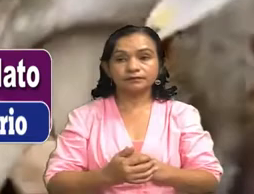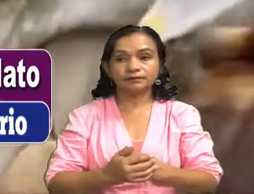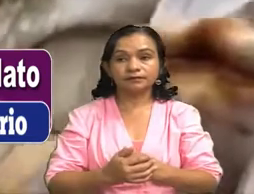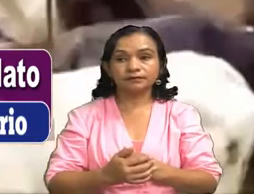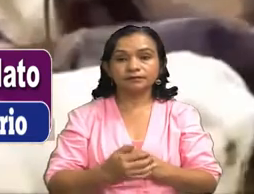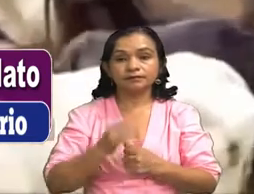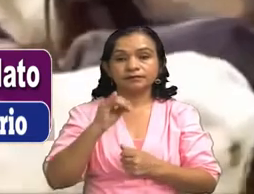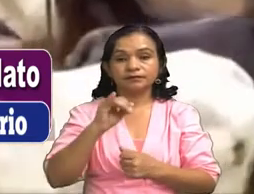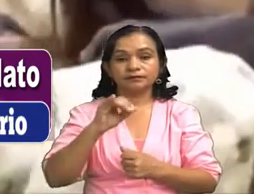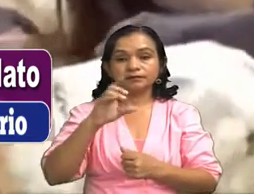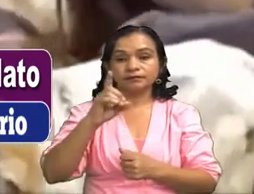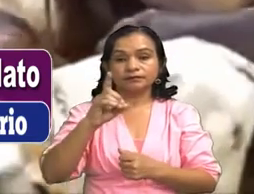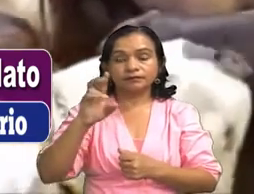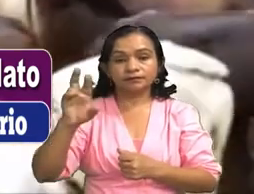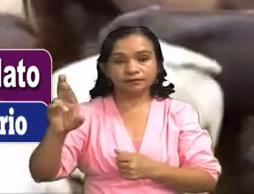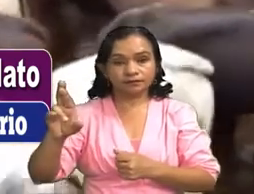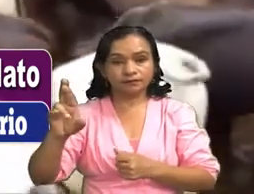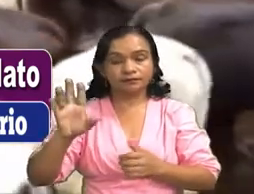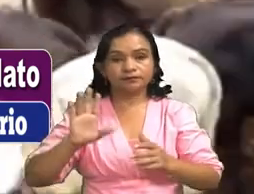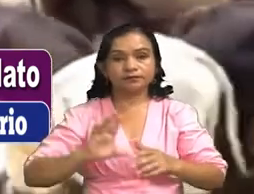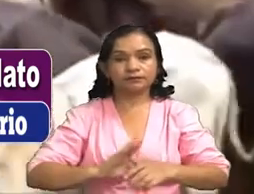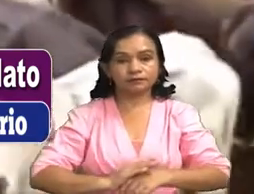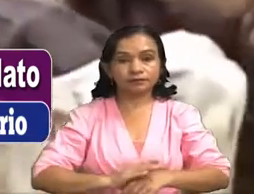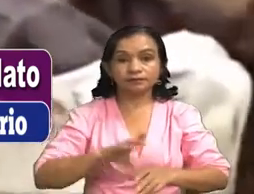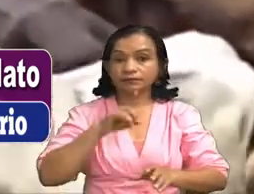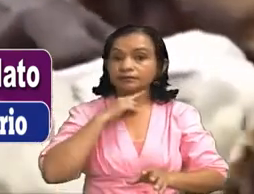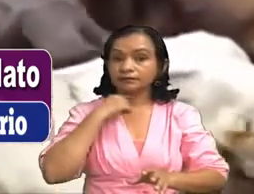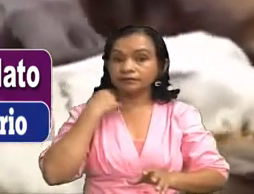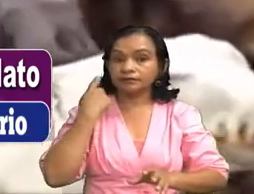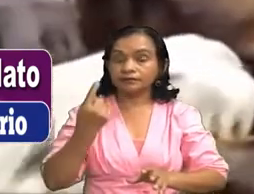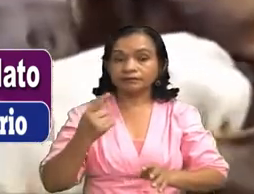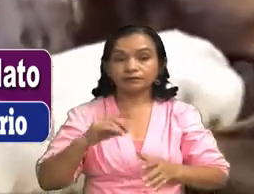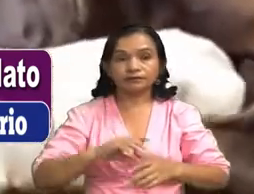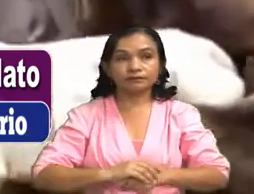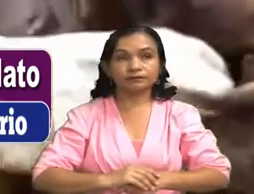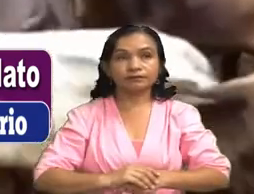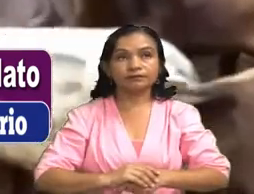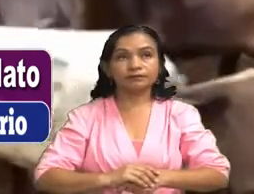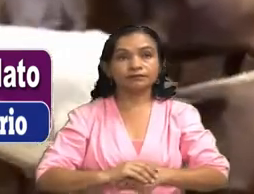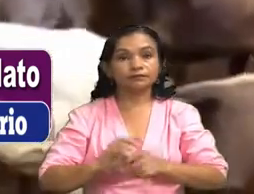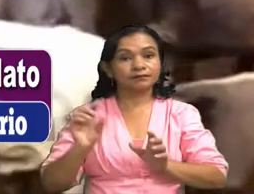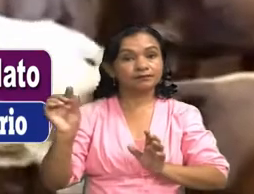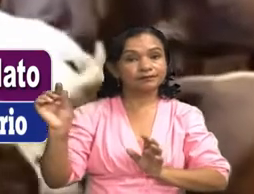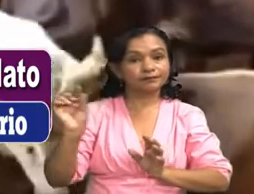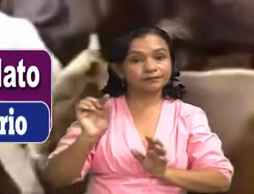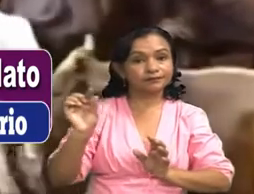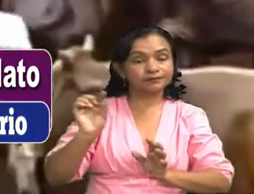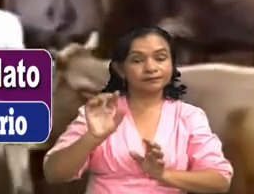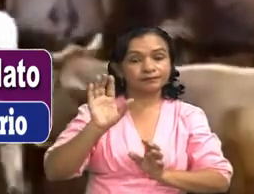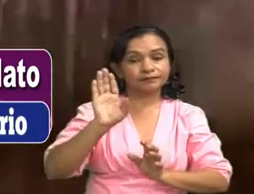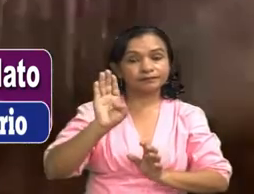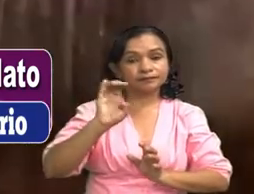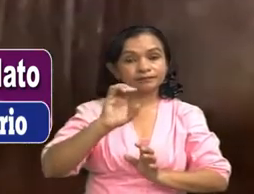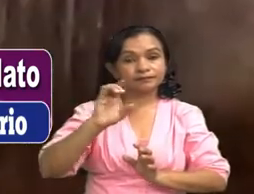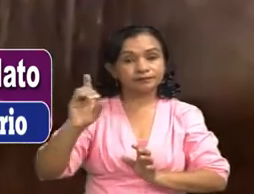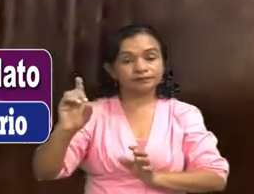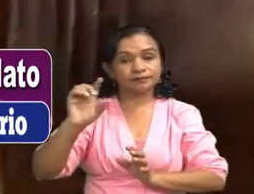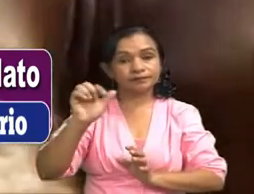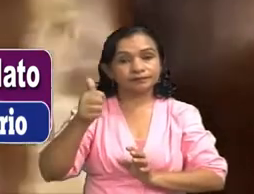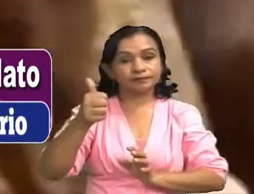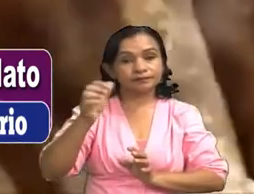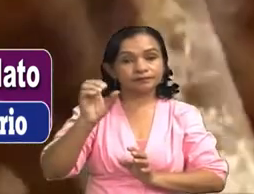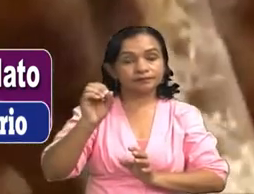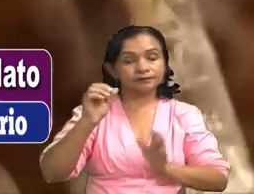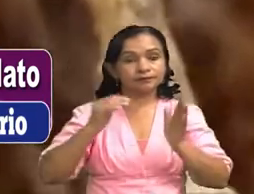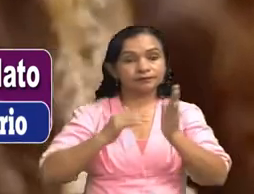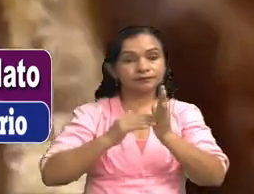en el IDR. Ok, sí, ¿ya? Sí. Era un préstamo del BID de 60 millones